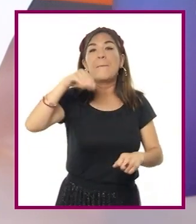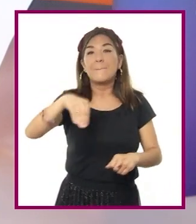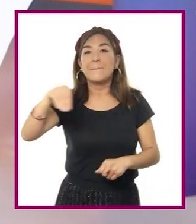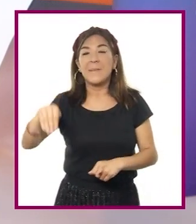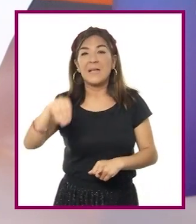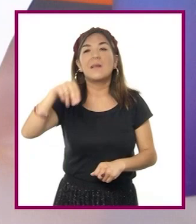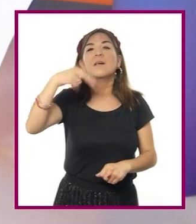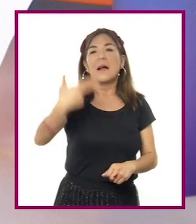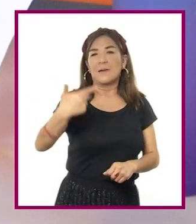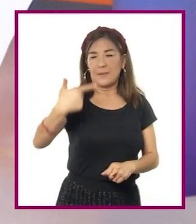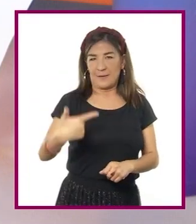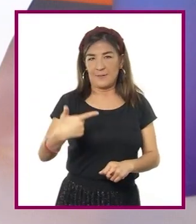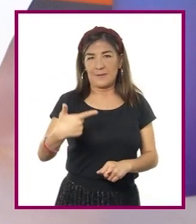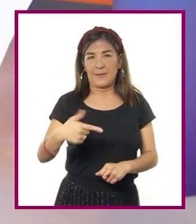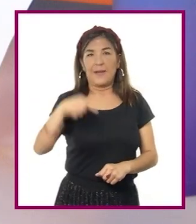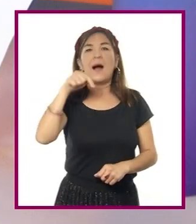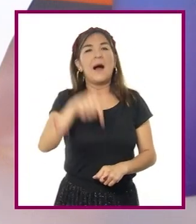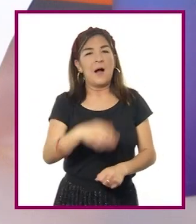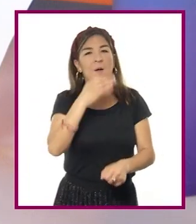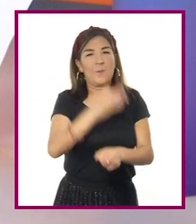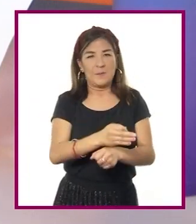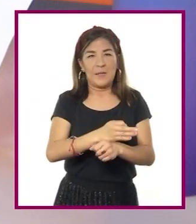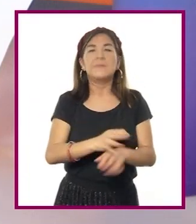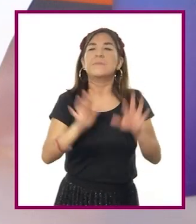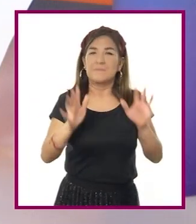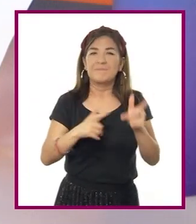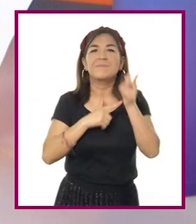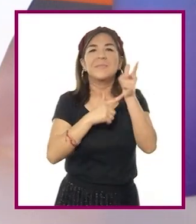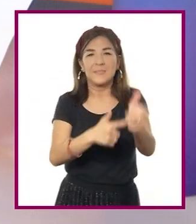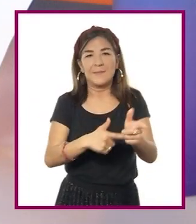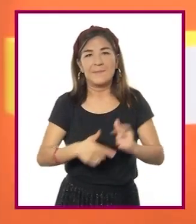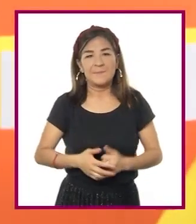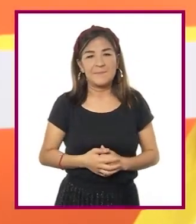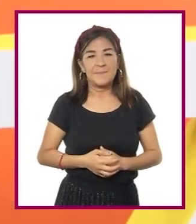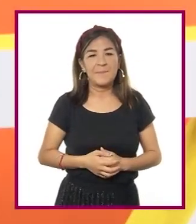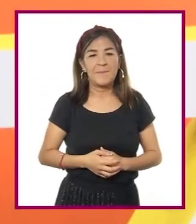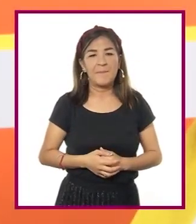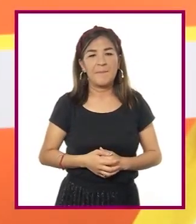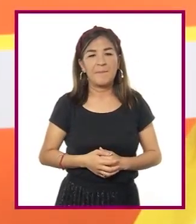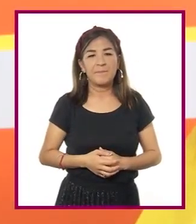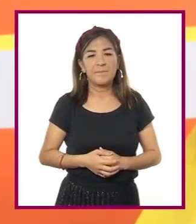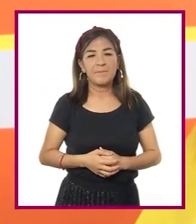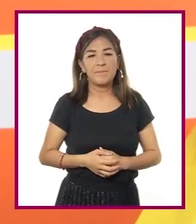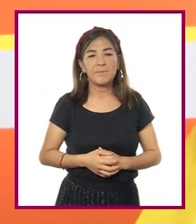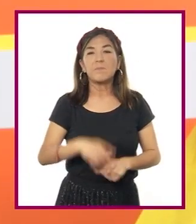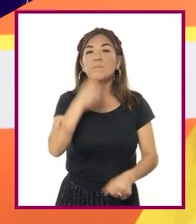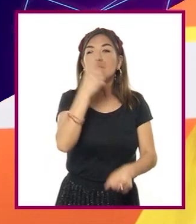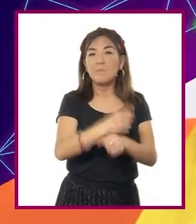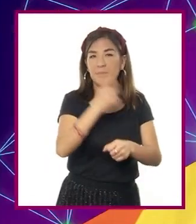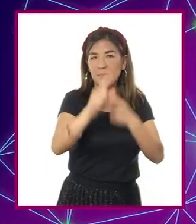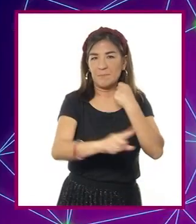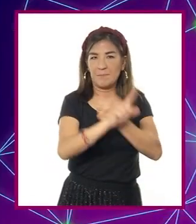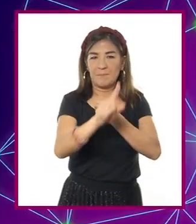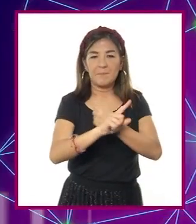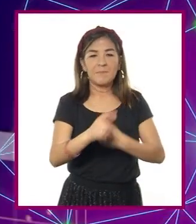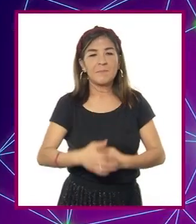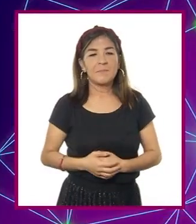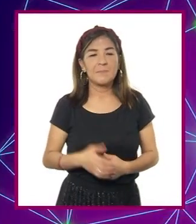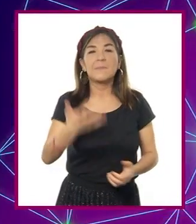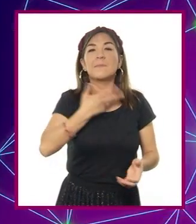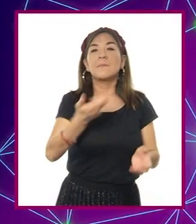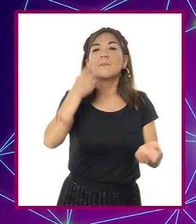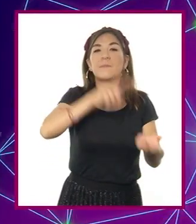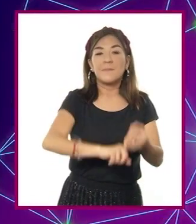mercurio. Ahora sí, continuemos. Vayamos a la situación 1. Se tienen